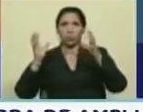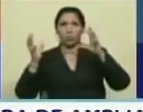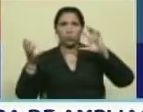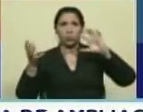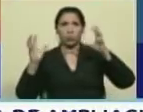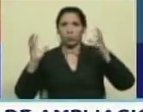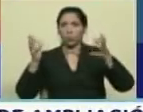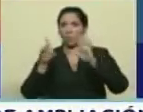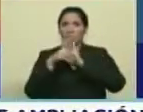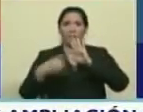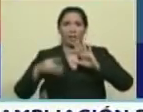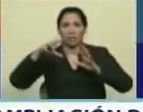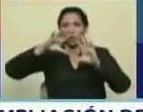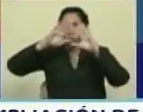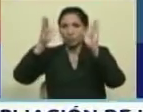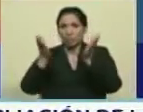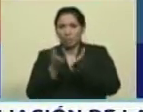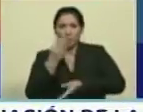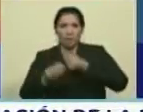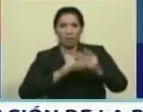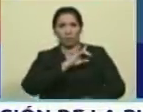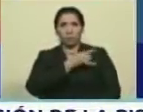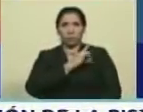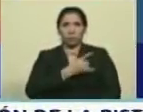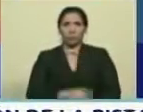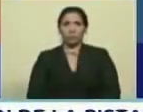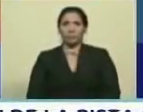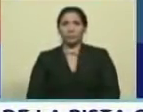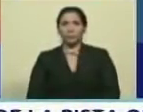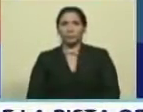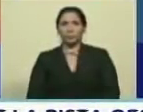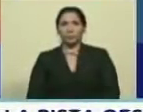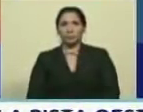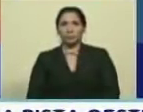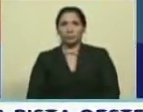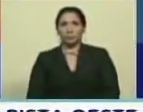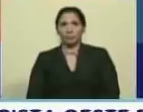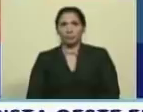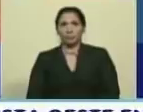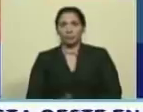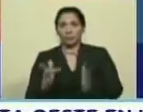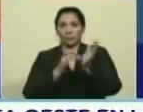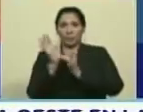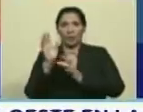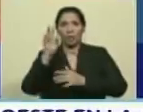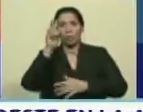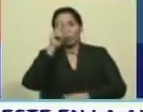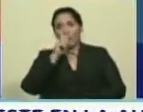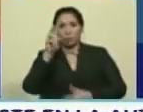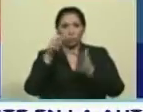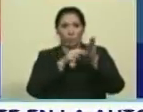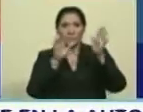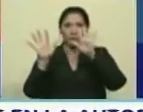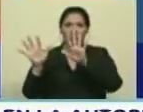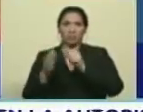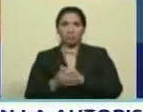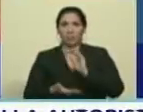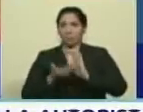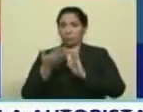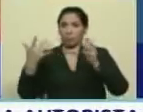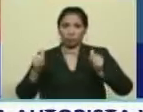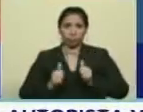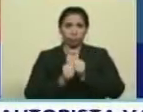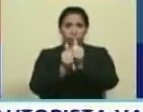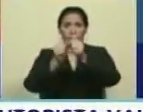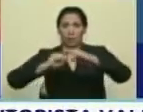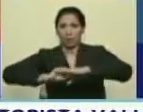Madre Tierra realizada en Cochabamba, Estado Plurinacional de Bolivia, en abril de 2010. Es fundamental el acompañamiento